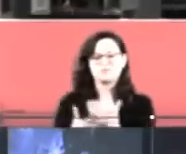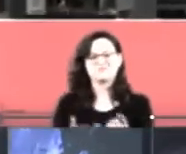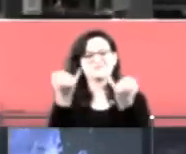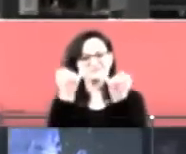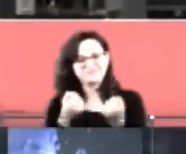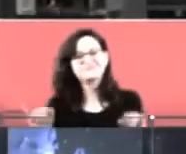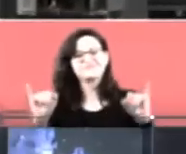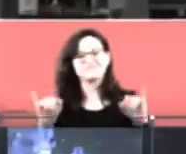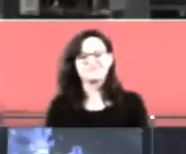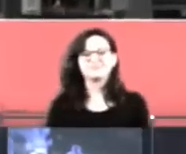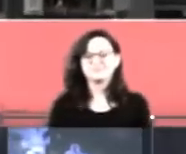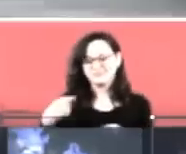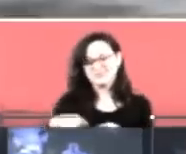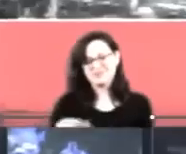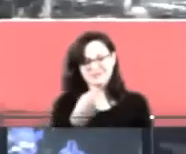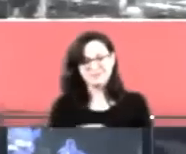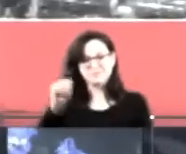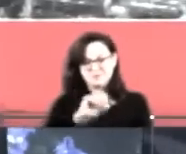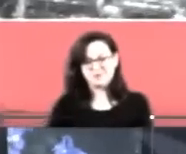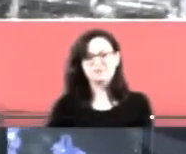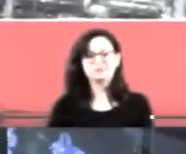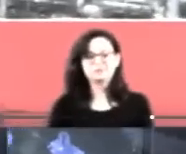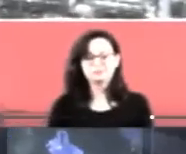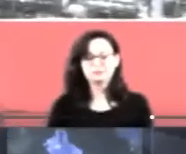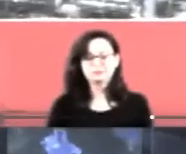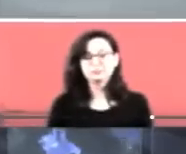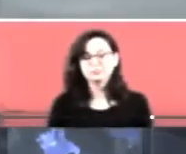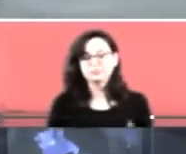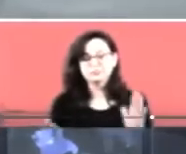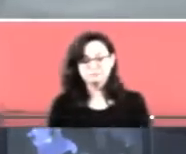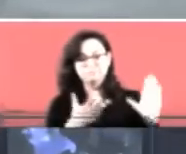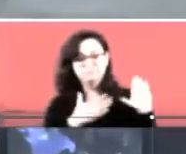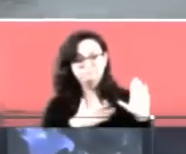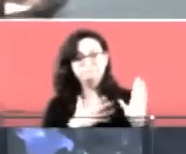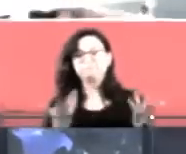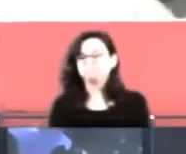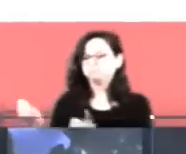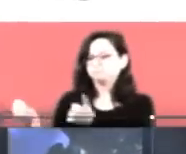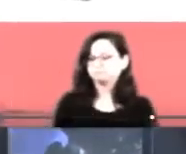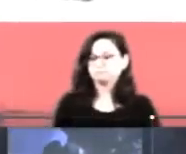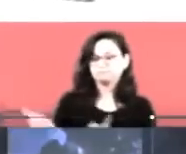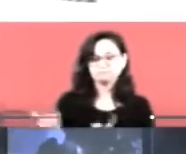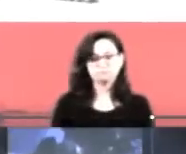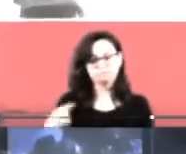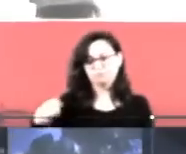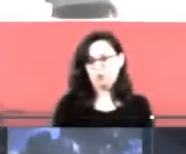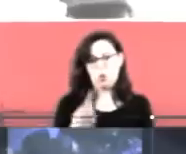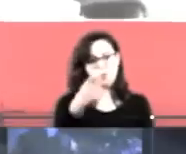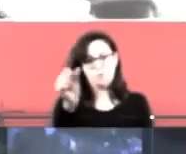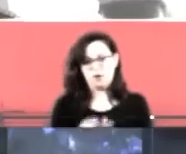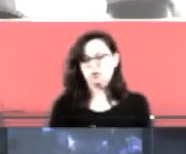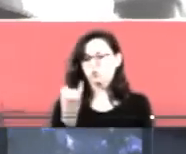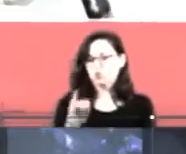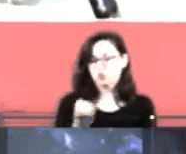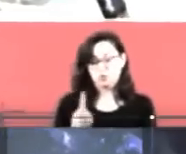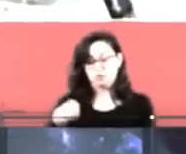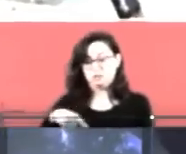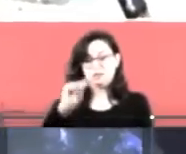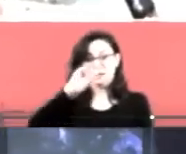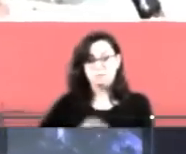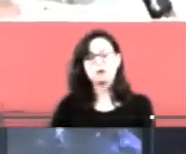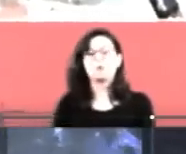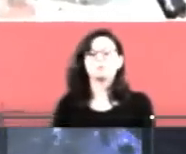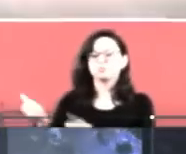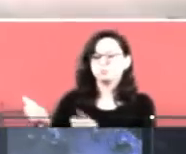12.500 millones de dólares y nos lo entregaban a finales del 23, también sin obras asociadas, sin obras externas. Y